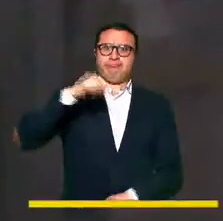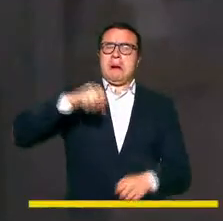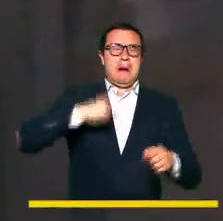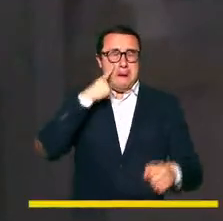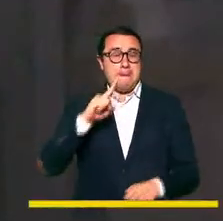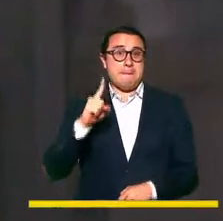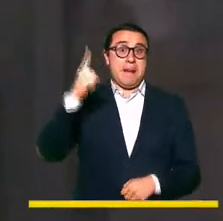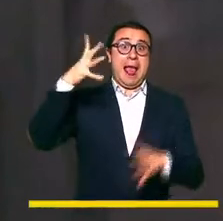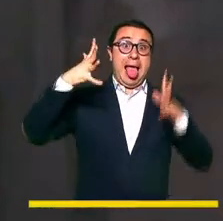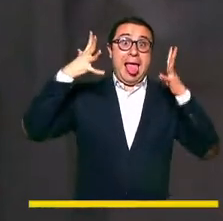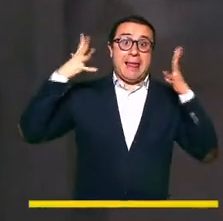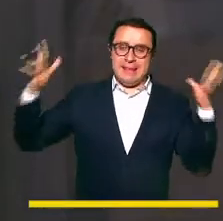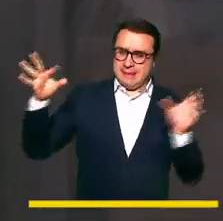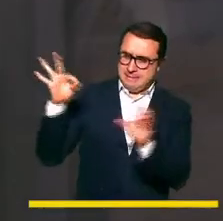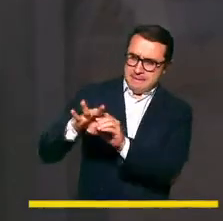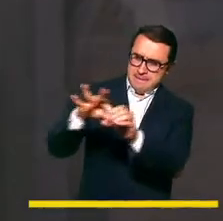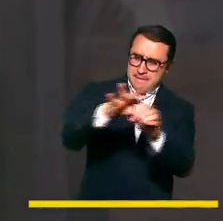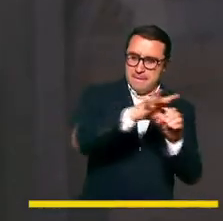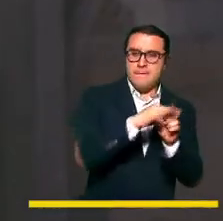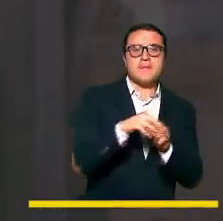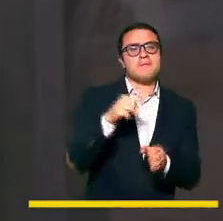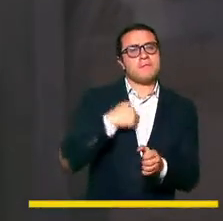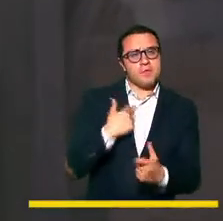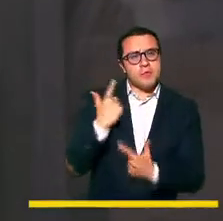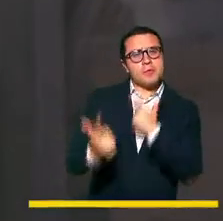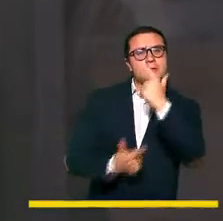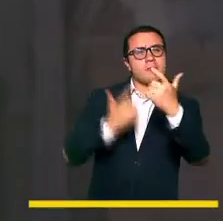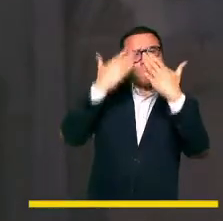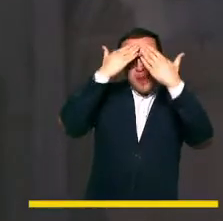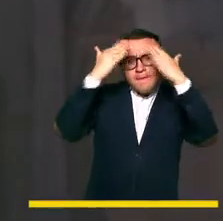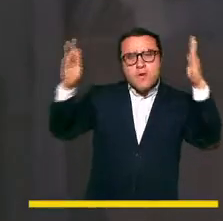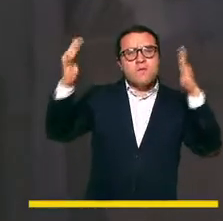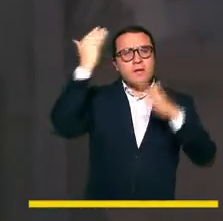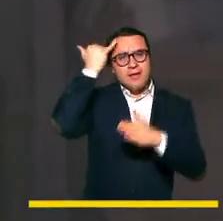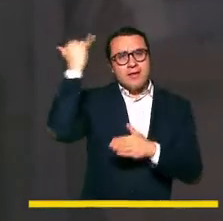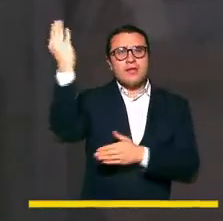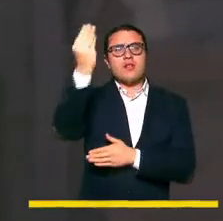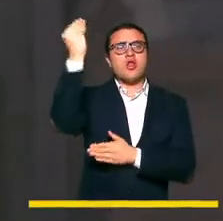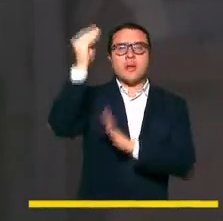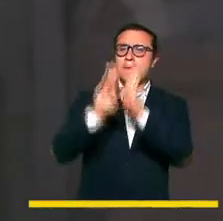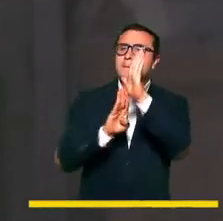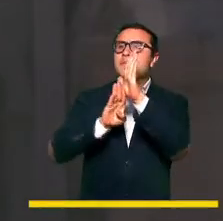Fui yo, un luchador demócrata, progresista y de izquierda.